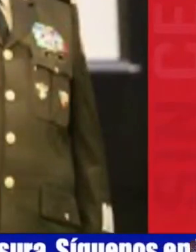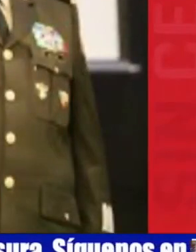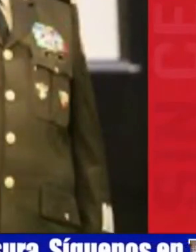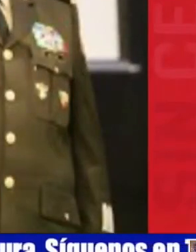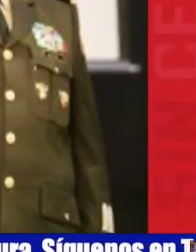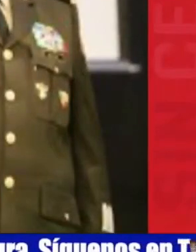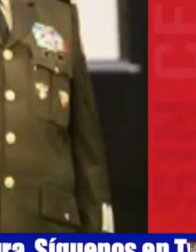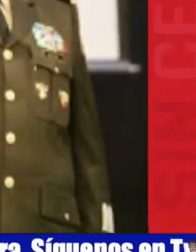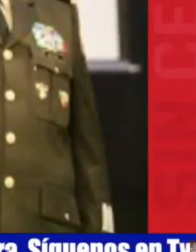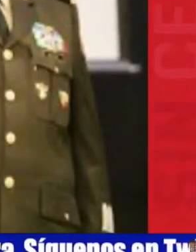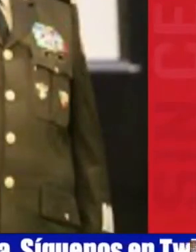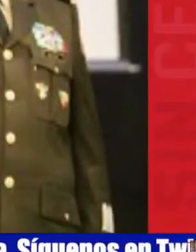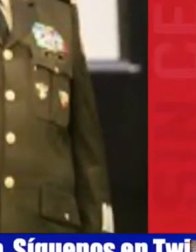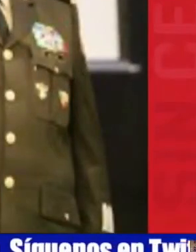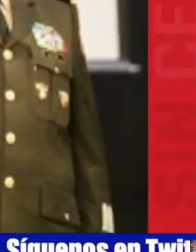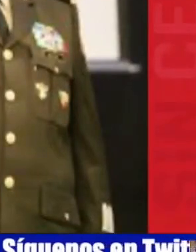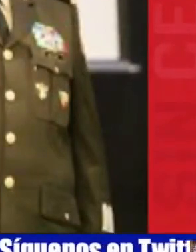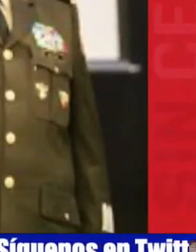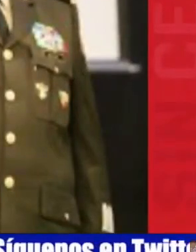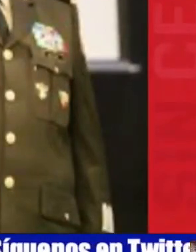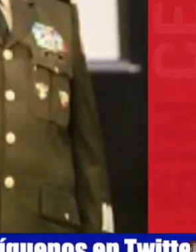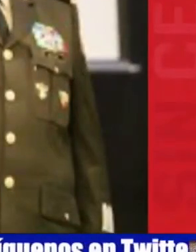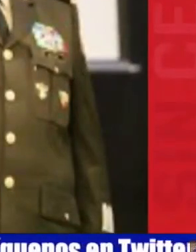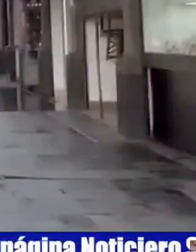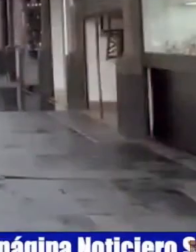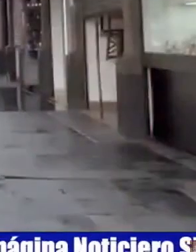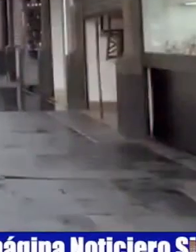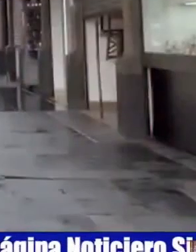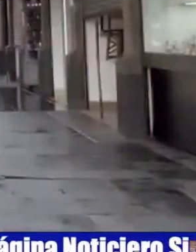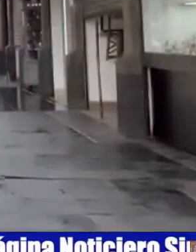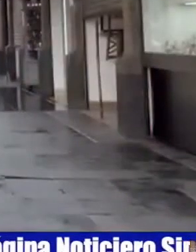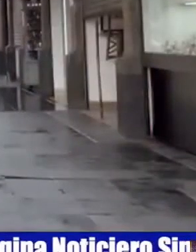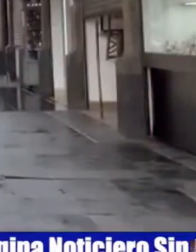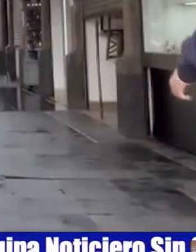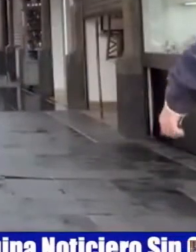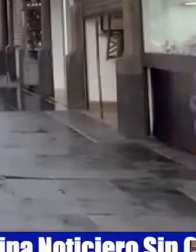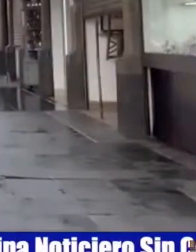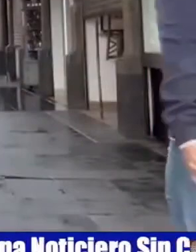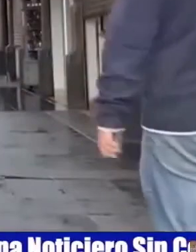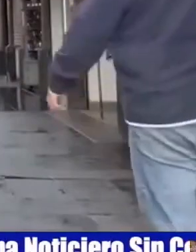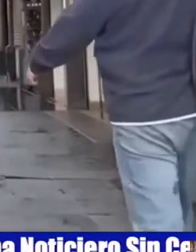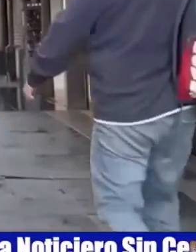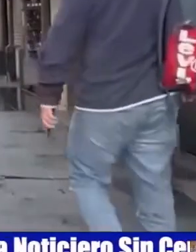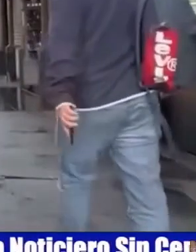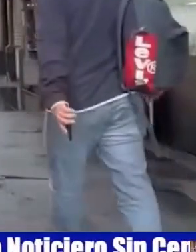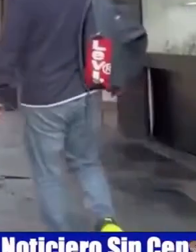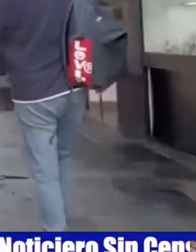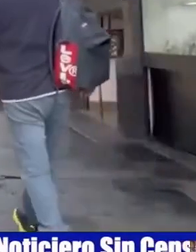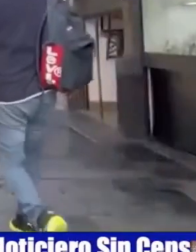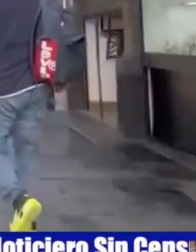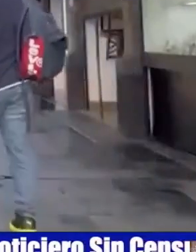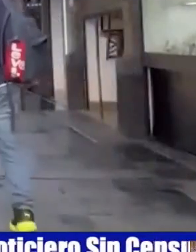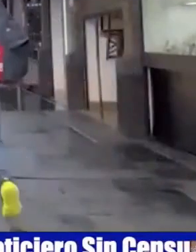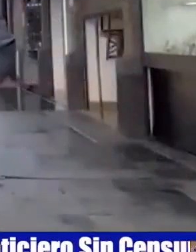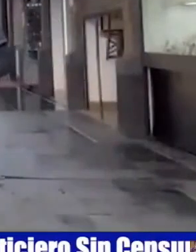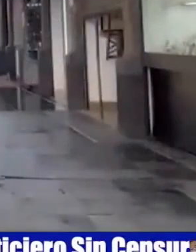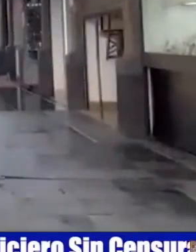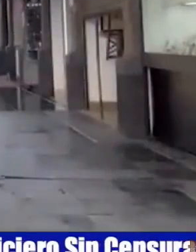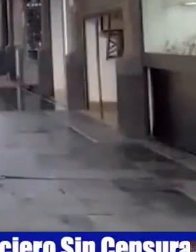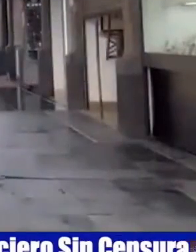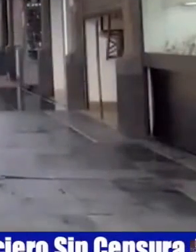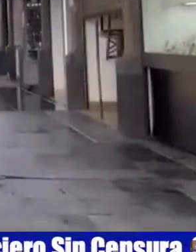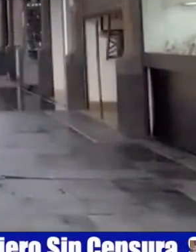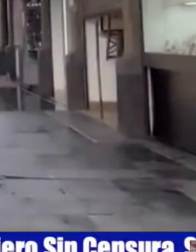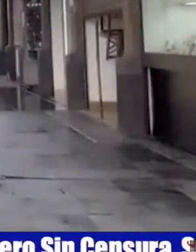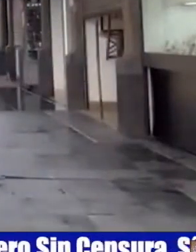la agenda de seguridad. Además se le rinde un parte del día anterior, por eso él tiene siempre los datos a la mano y